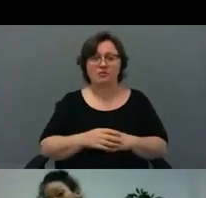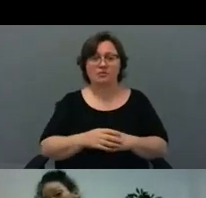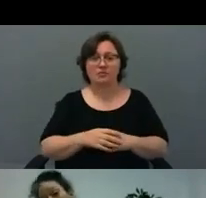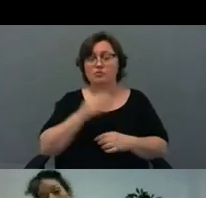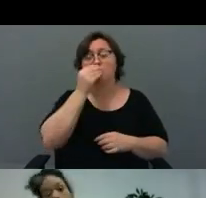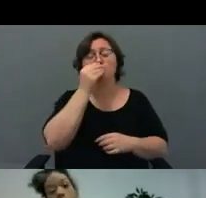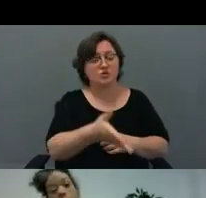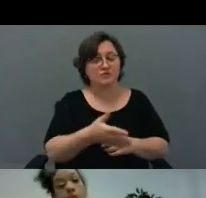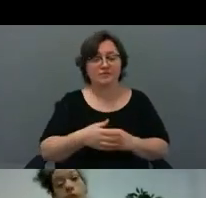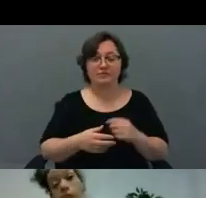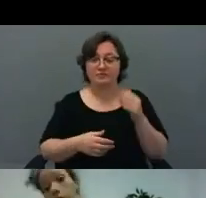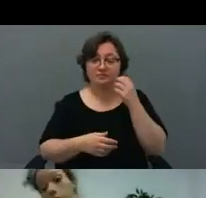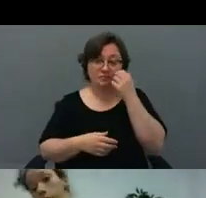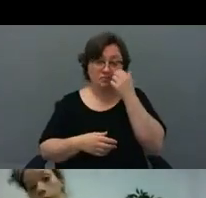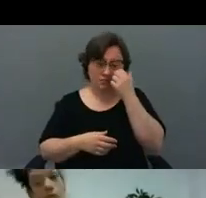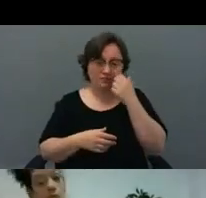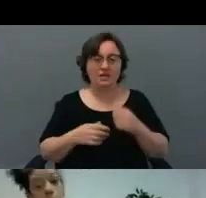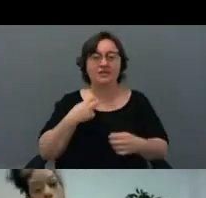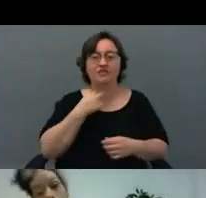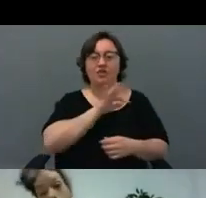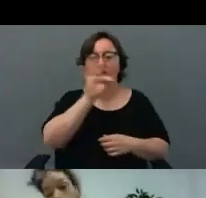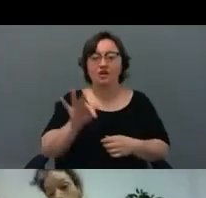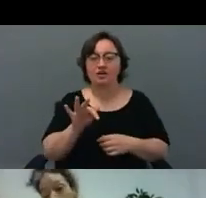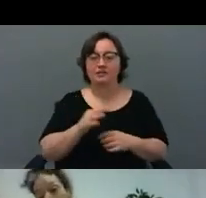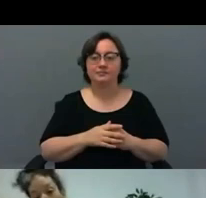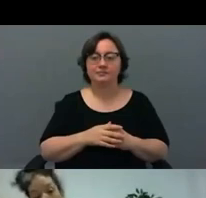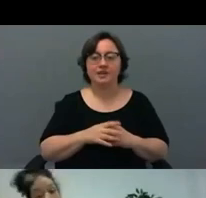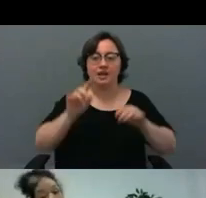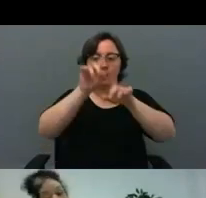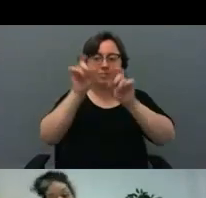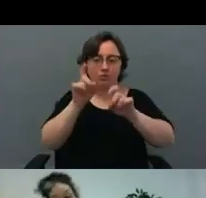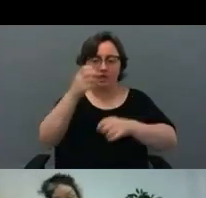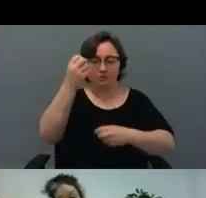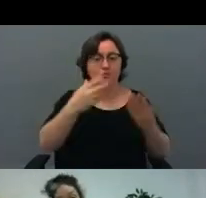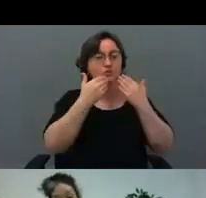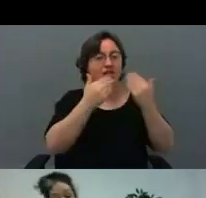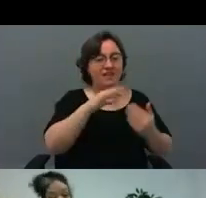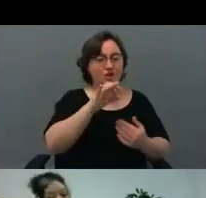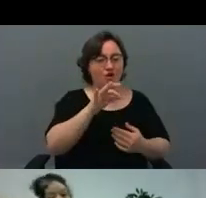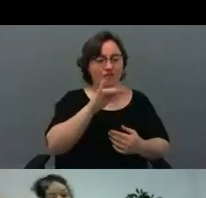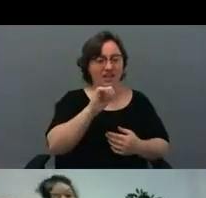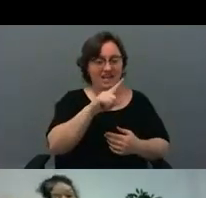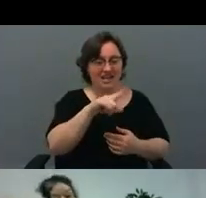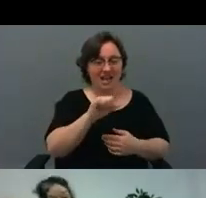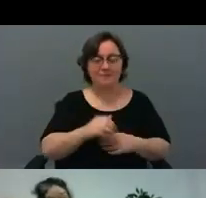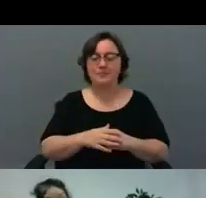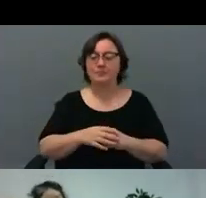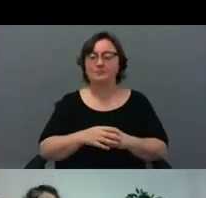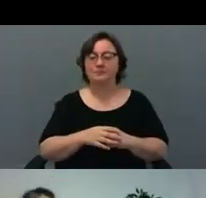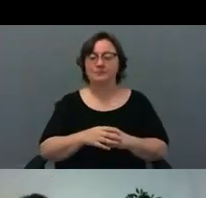Estupendo. Vale, pues vamos a seguir dando paso al resto de preguntas. Muchísimas gracias, Ofelia.